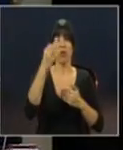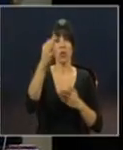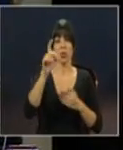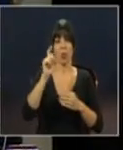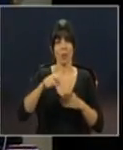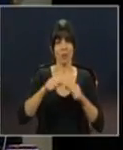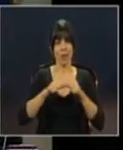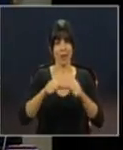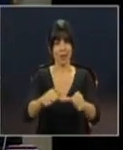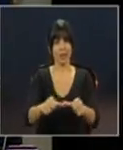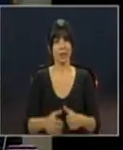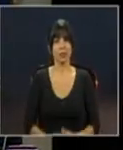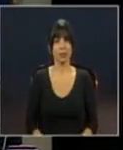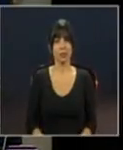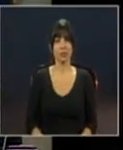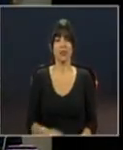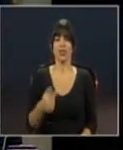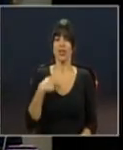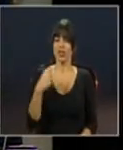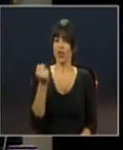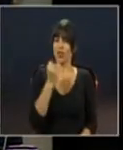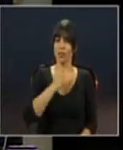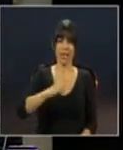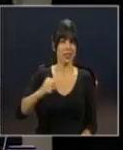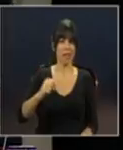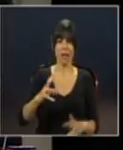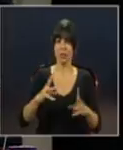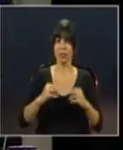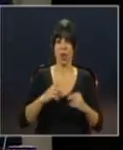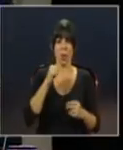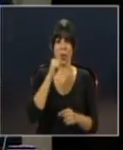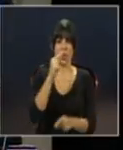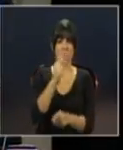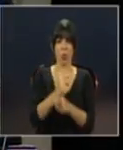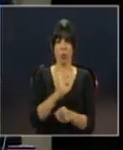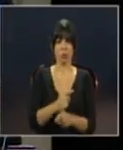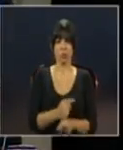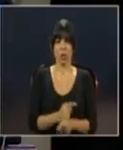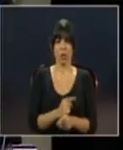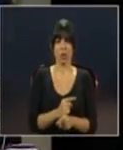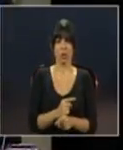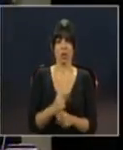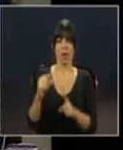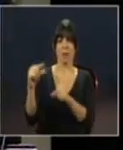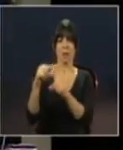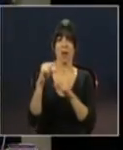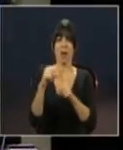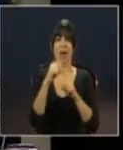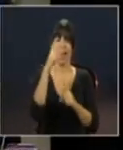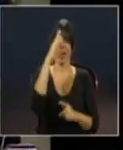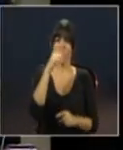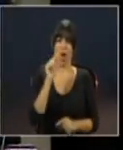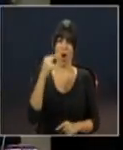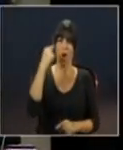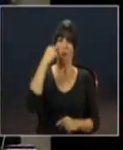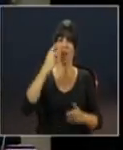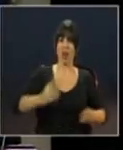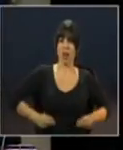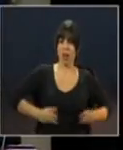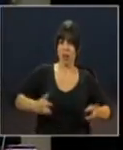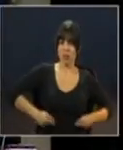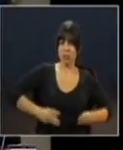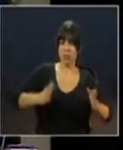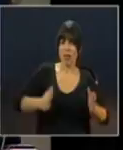prevalecer. Rechazo categóricamente por incorrectas afirmaciones que tildan al gobierno de